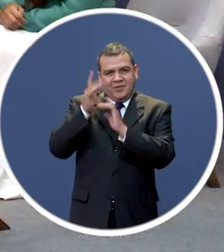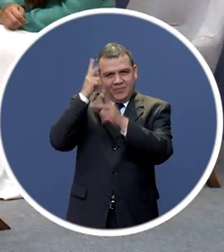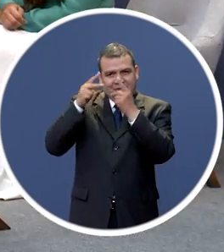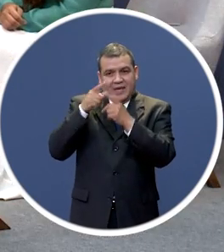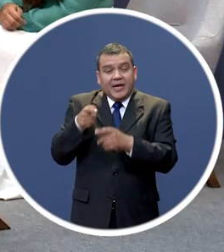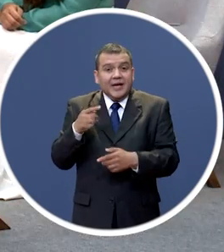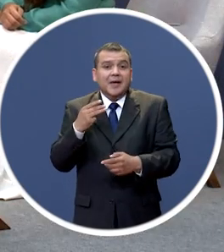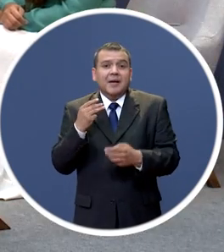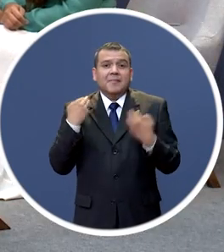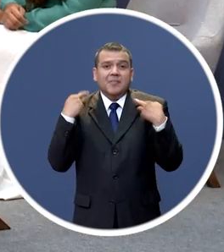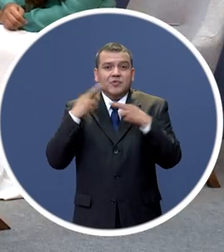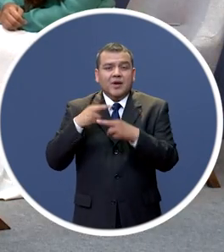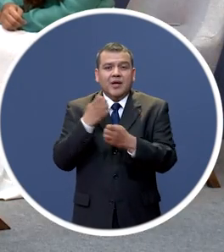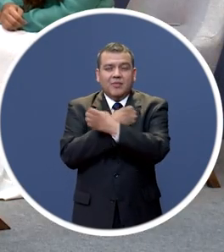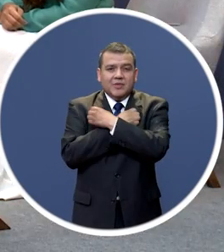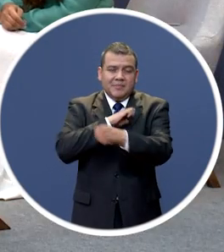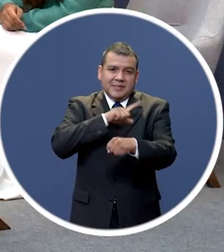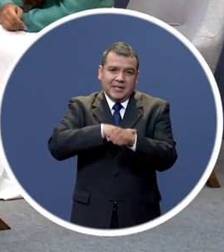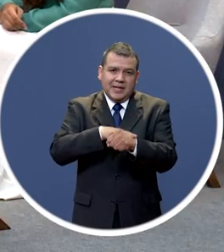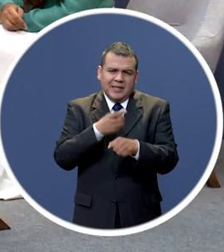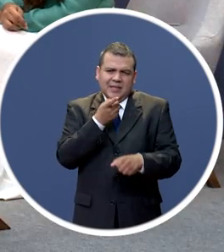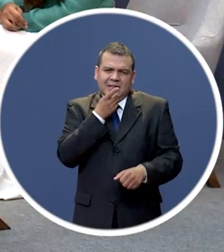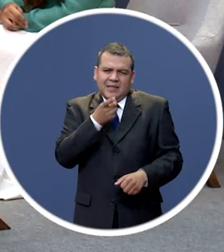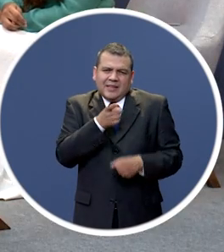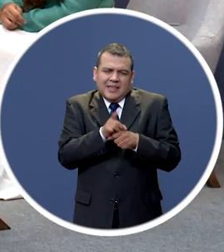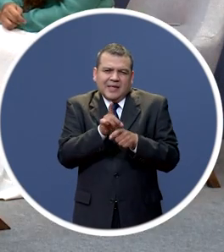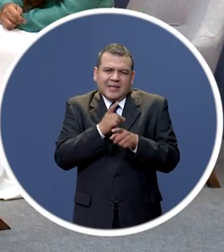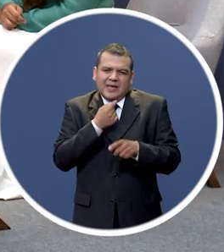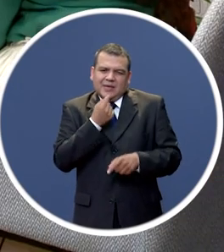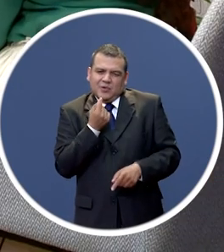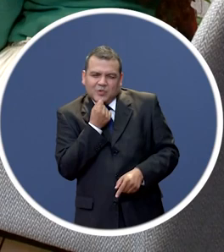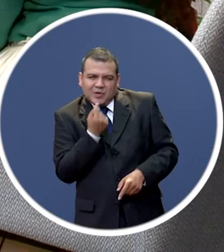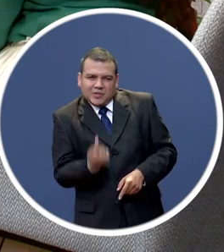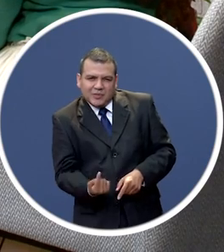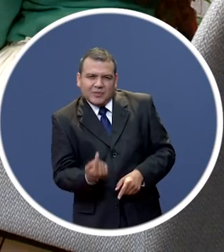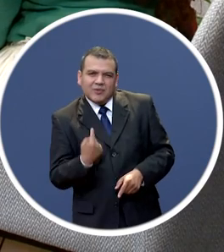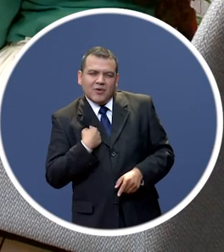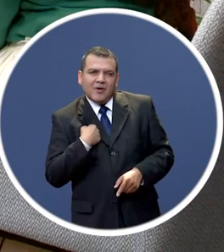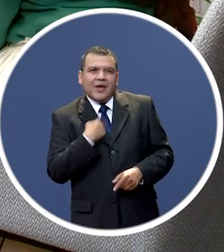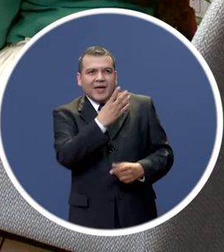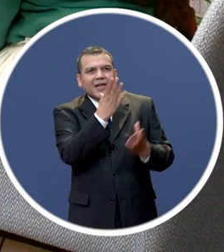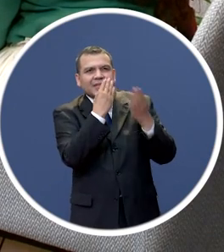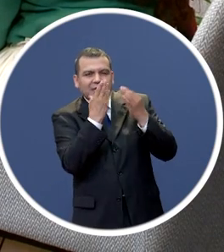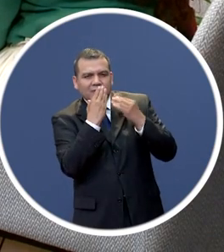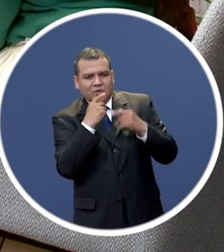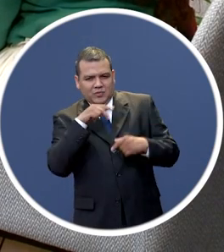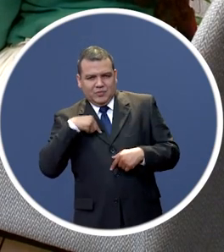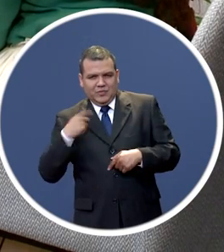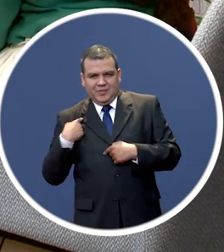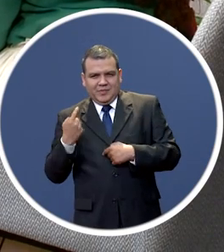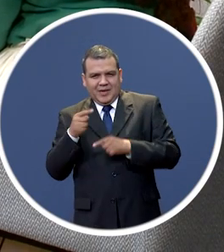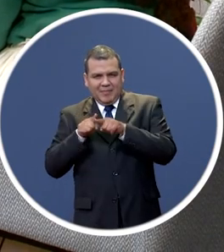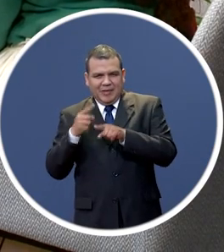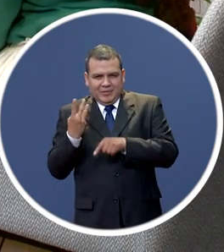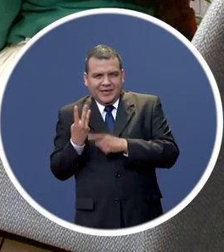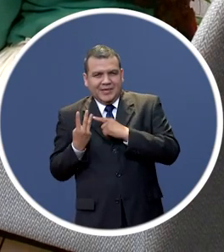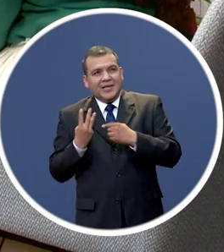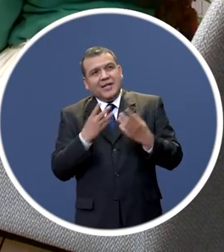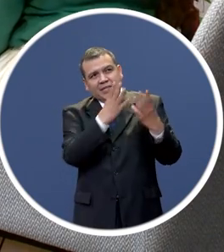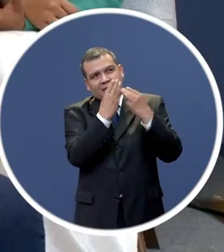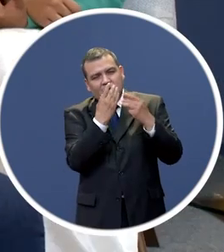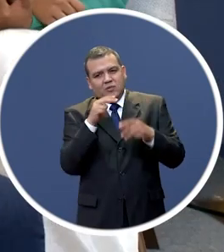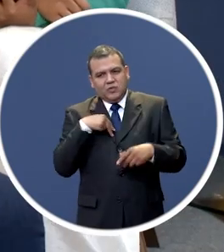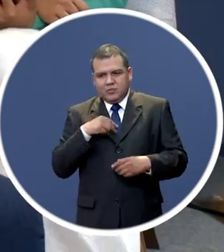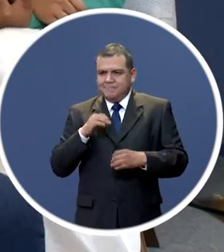y desde muy chico nos enseñó a los tres hijos que tenemos que todos valemos lo mismo a los ojos de Dios y que hay que respetarnos